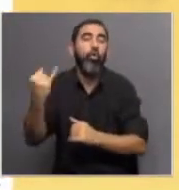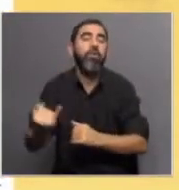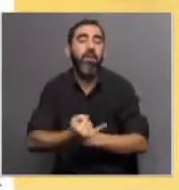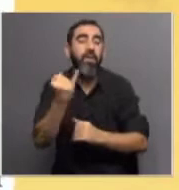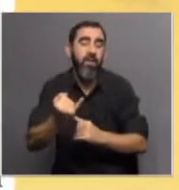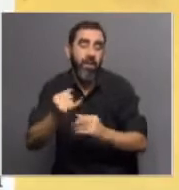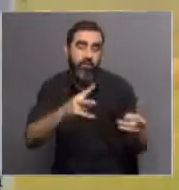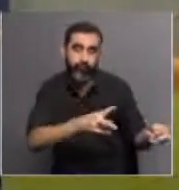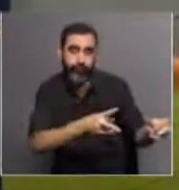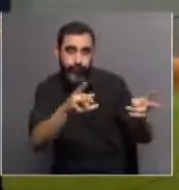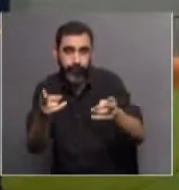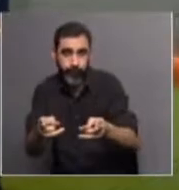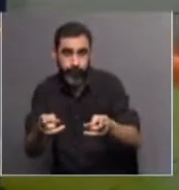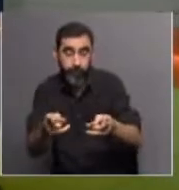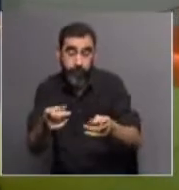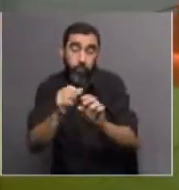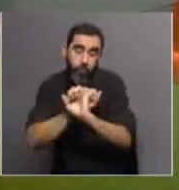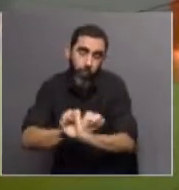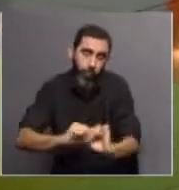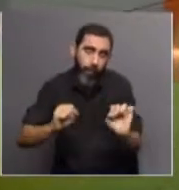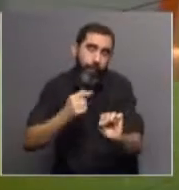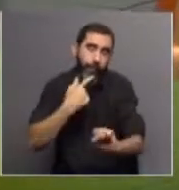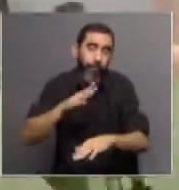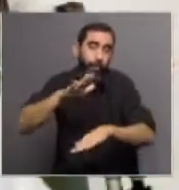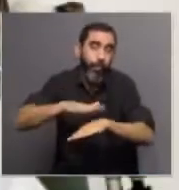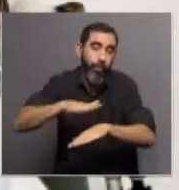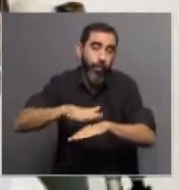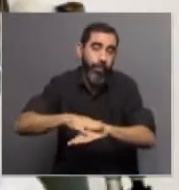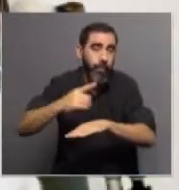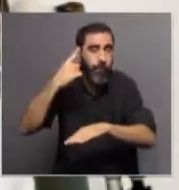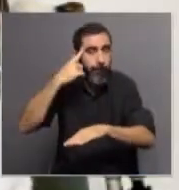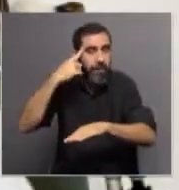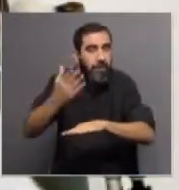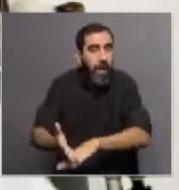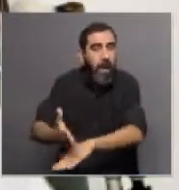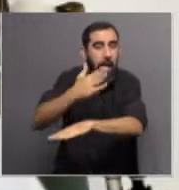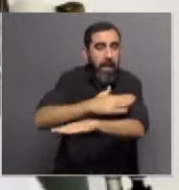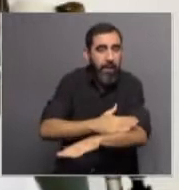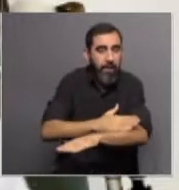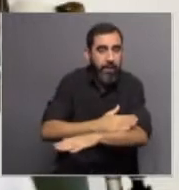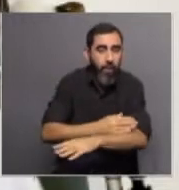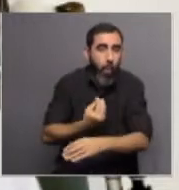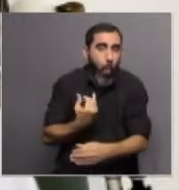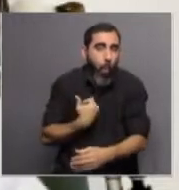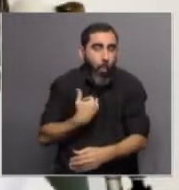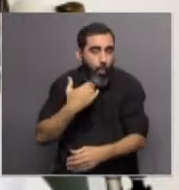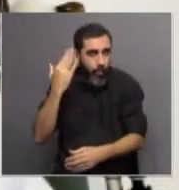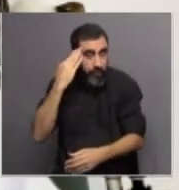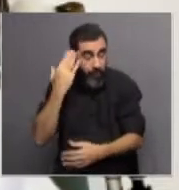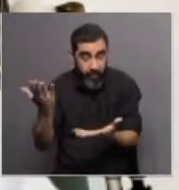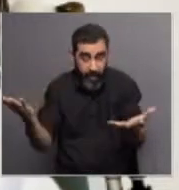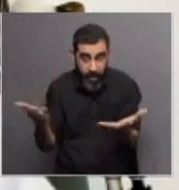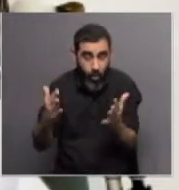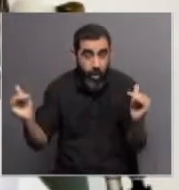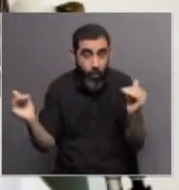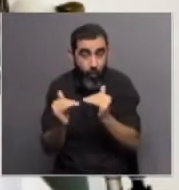Es decir que esto nos permitía en un momento hacer una buena predicción de qué era lo que iba a pasar, porque la movilidad de hoy la